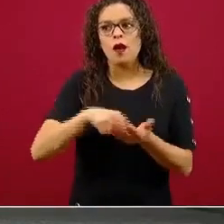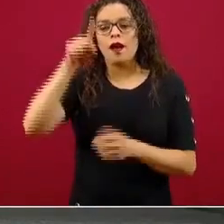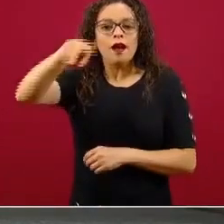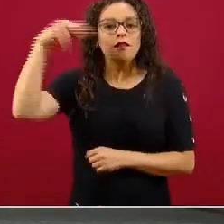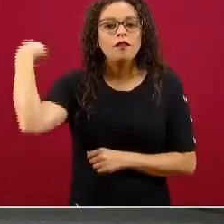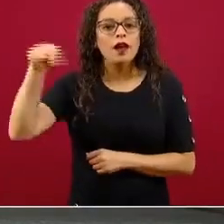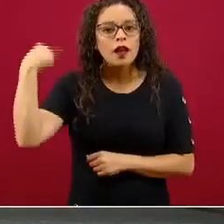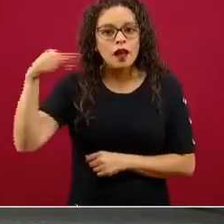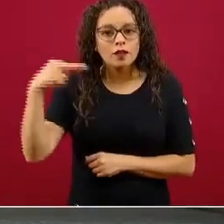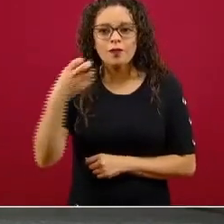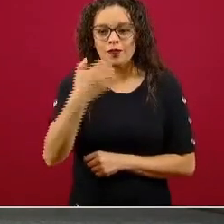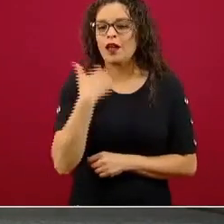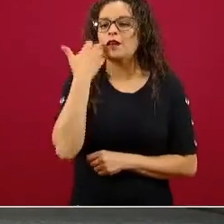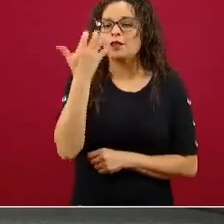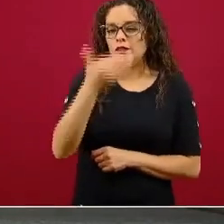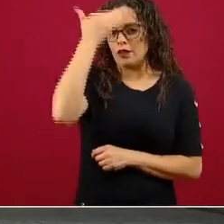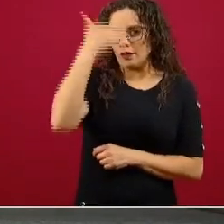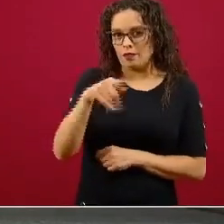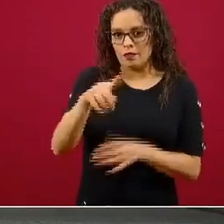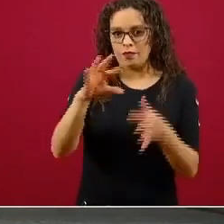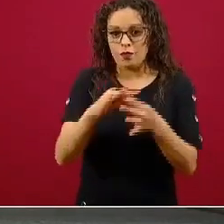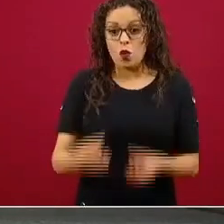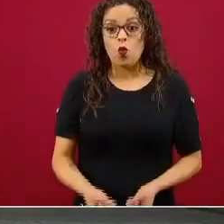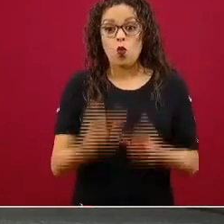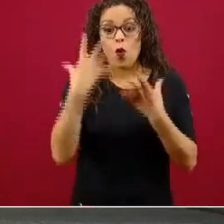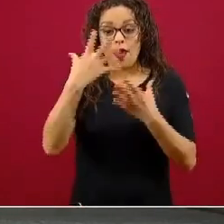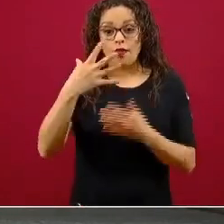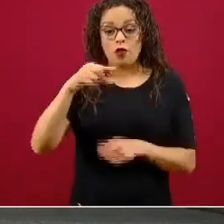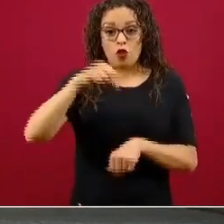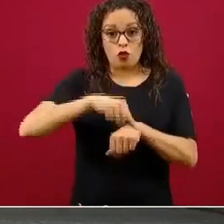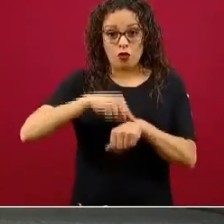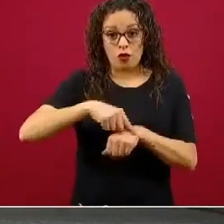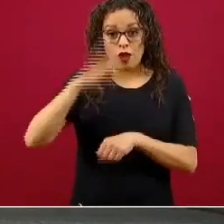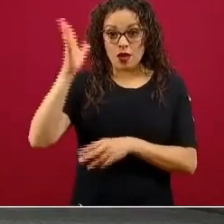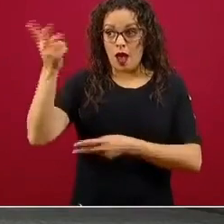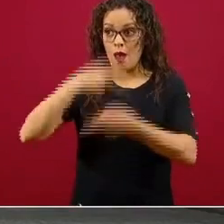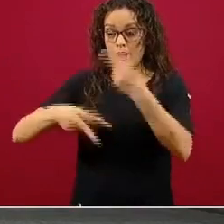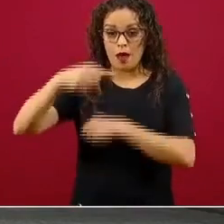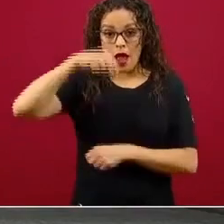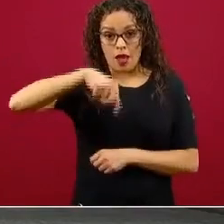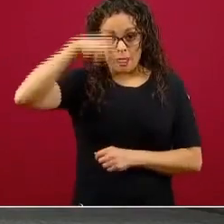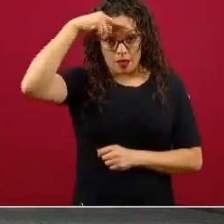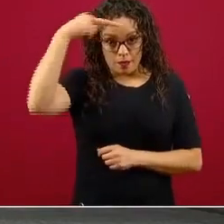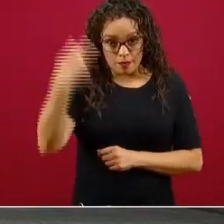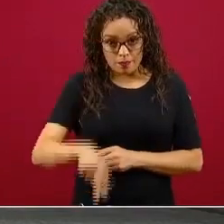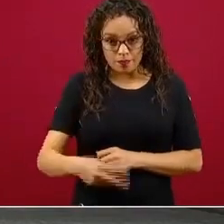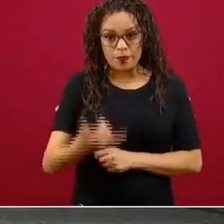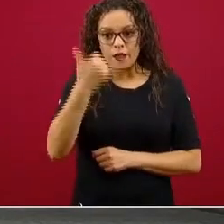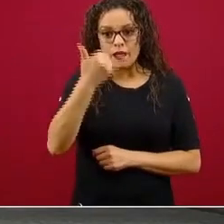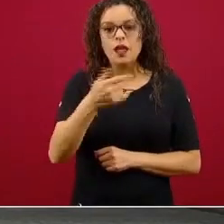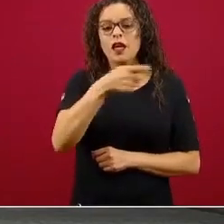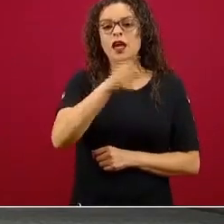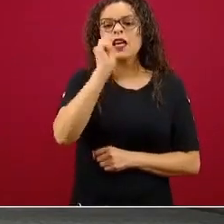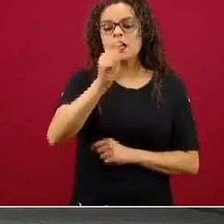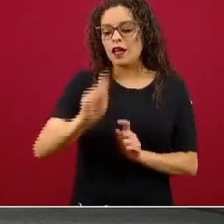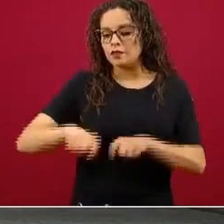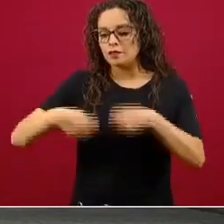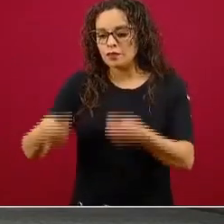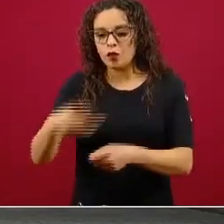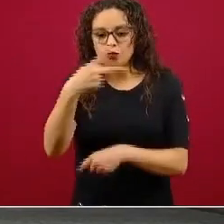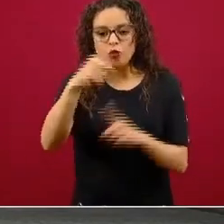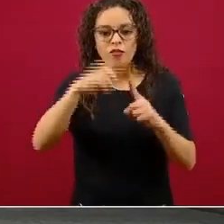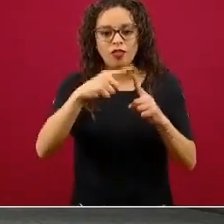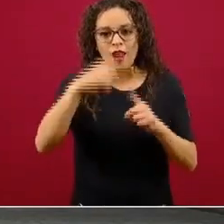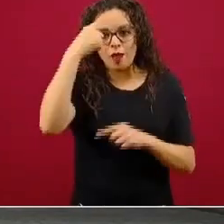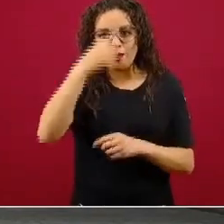pudiera comentar cuántos médicos cubanos hay en total aquí en México, cuáles son sus encomiendas y qué opina acerca